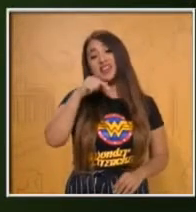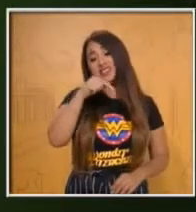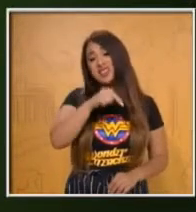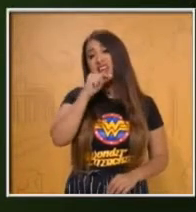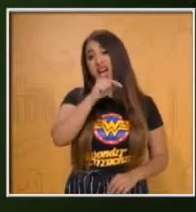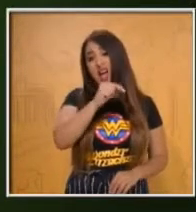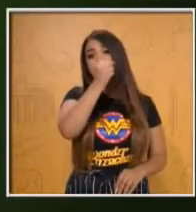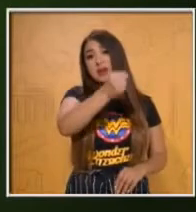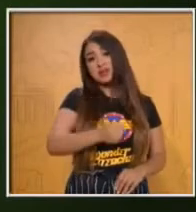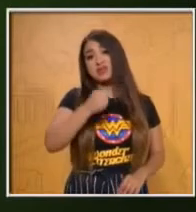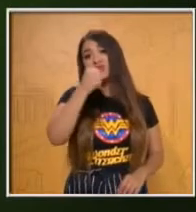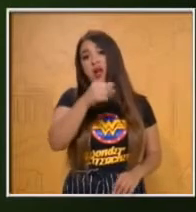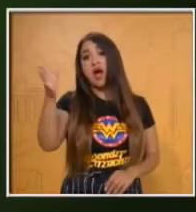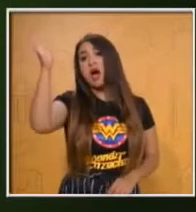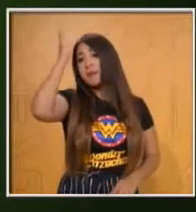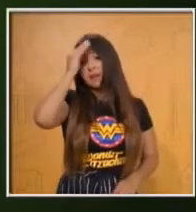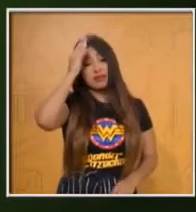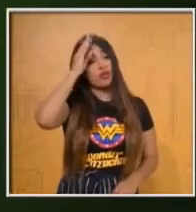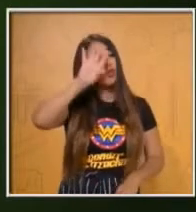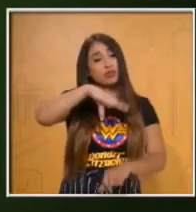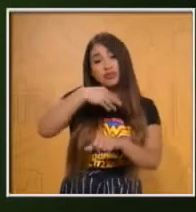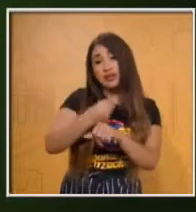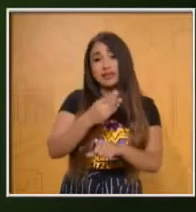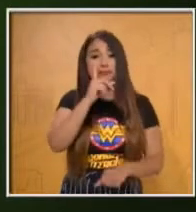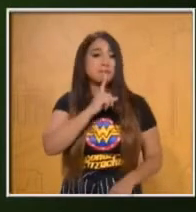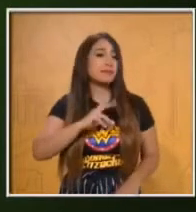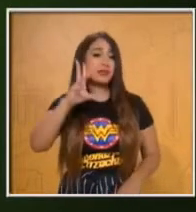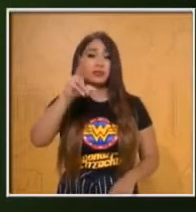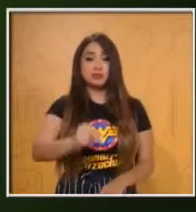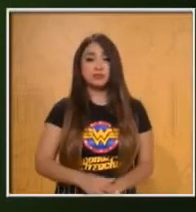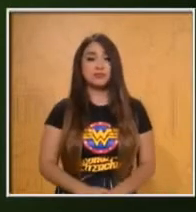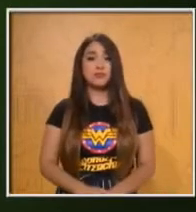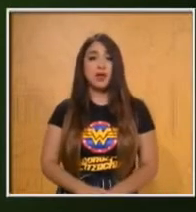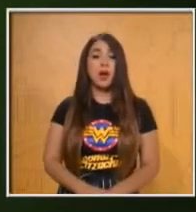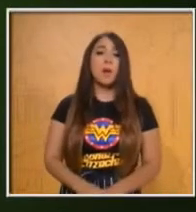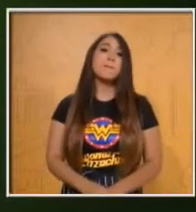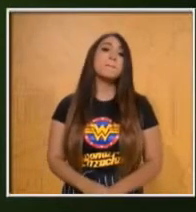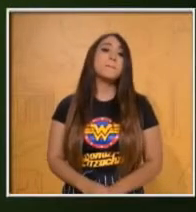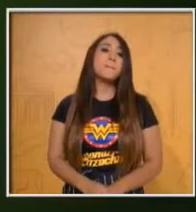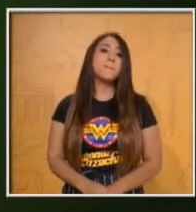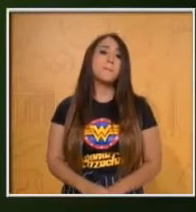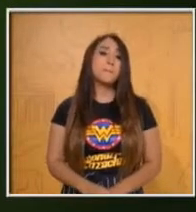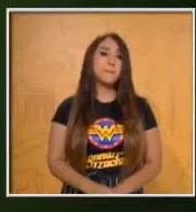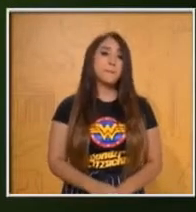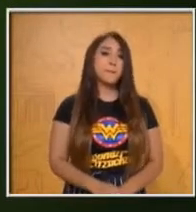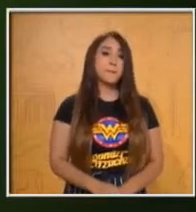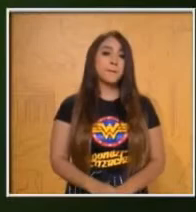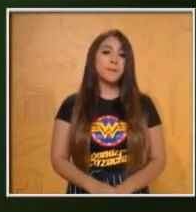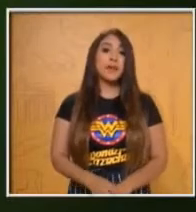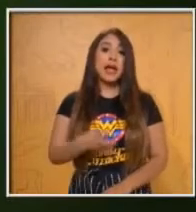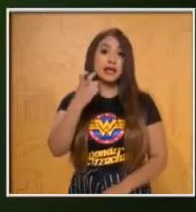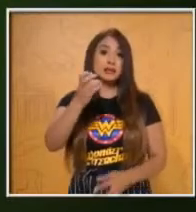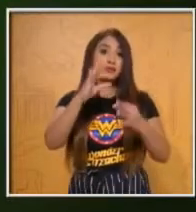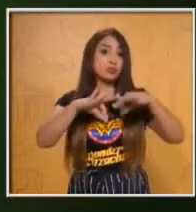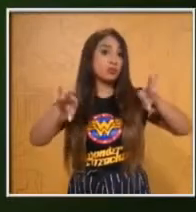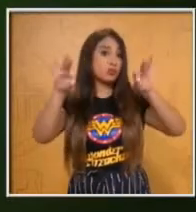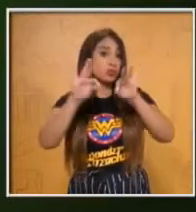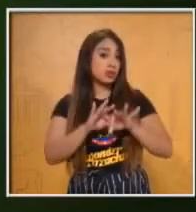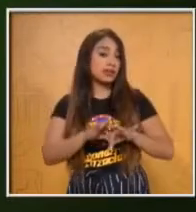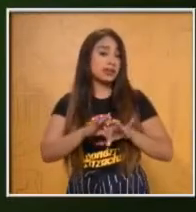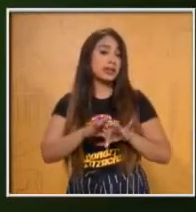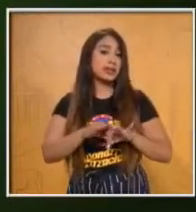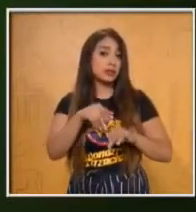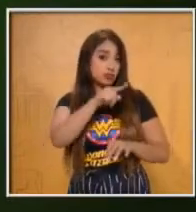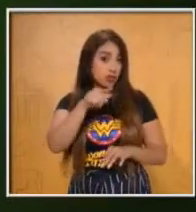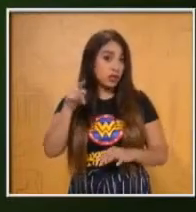a mentir. Muy buena lección, maestra Blandi, muy bonito cuento. Y lo importante aquí también es, si